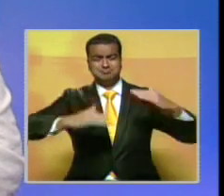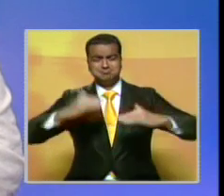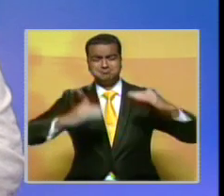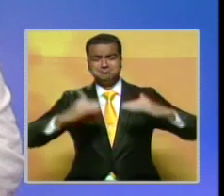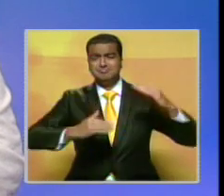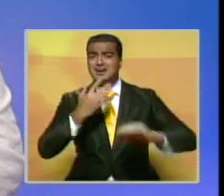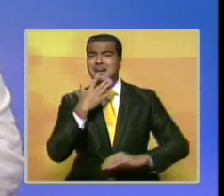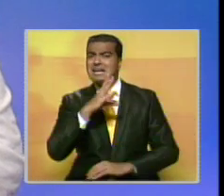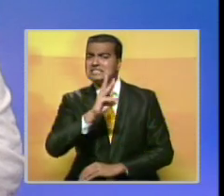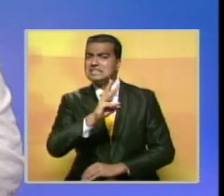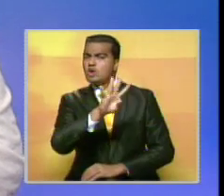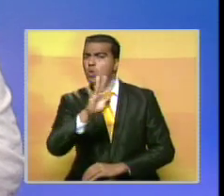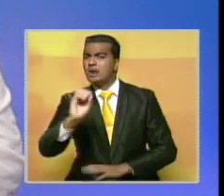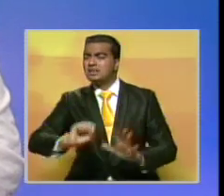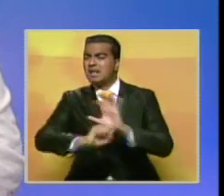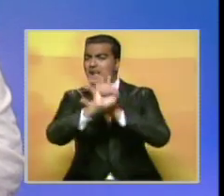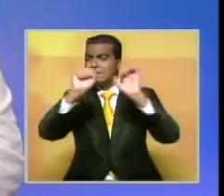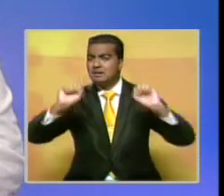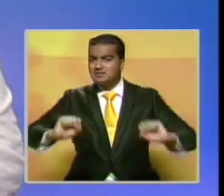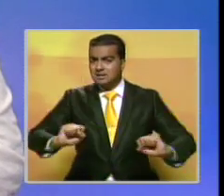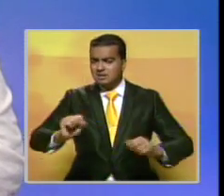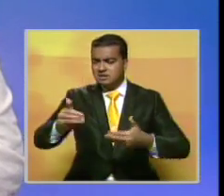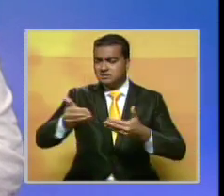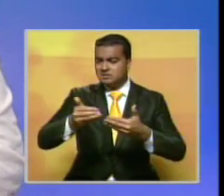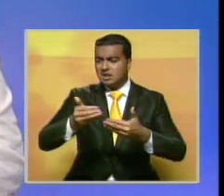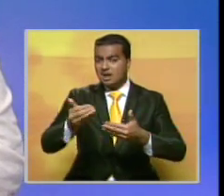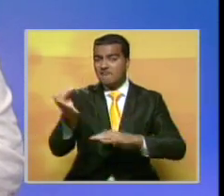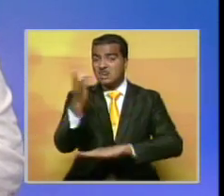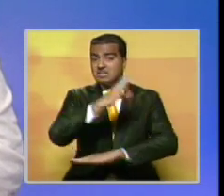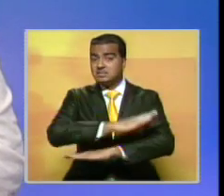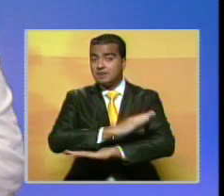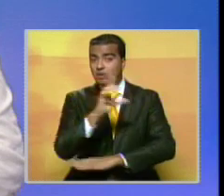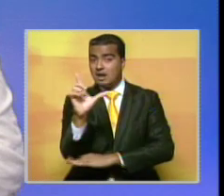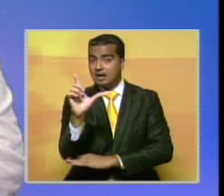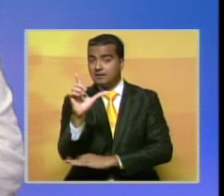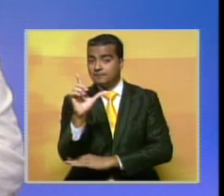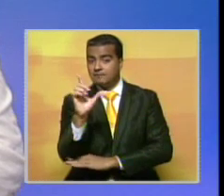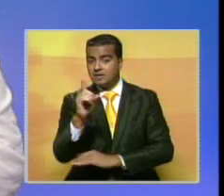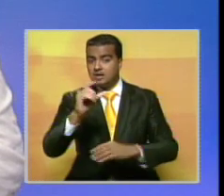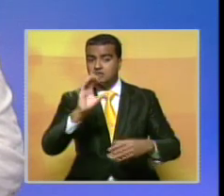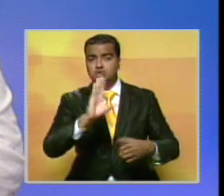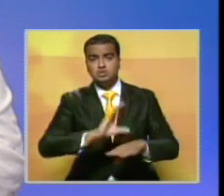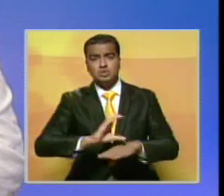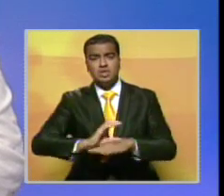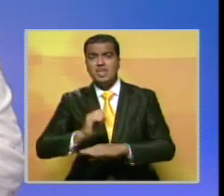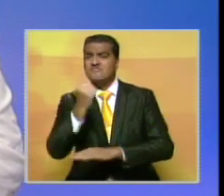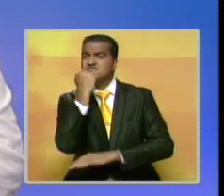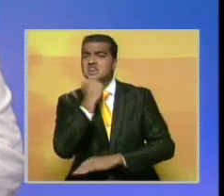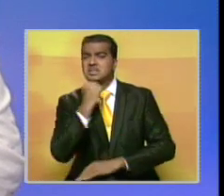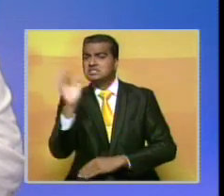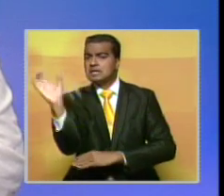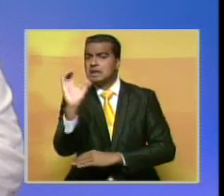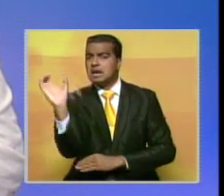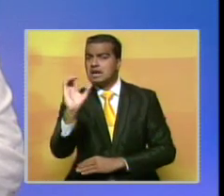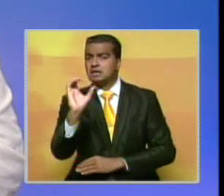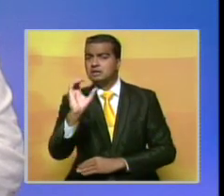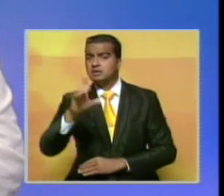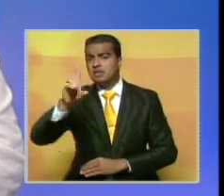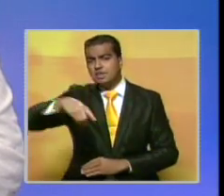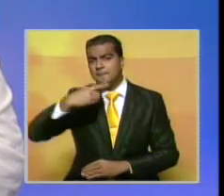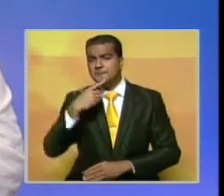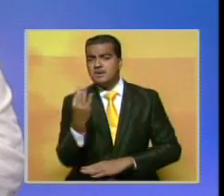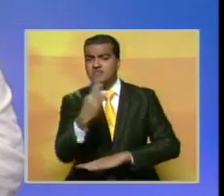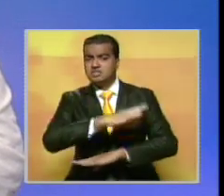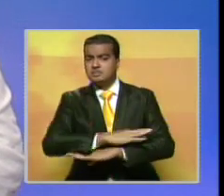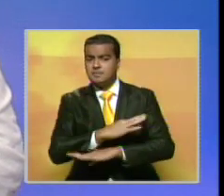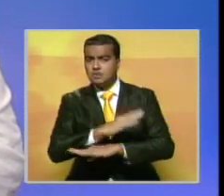alrededor de las 6:40 de la mañana cerca del Tocuyo, estado Lara, que se sintió en ciudades como Valencia, Barquisimeto y Caracas, de acuerdo con